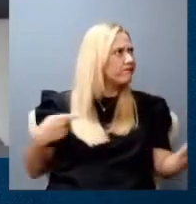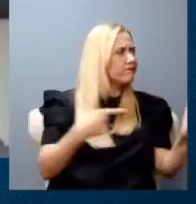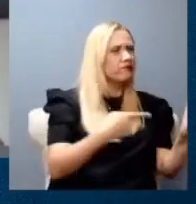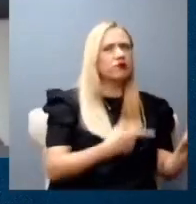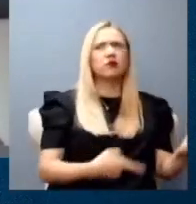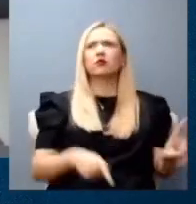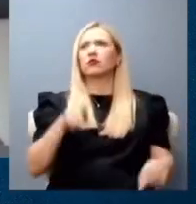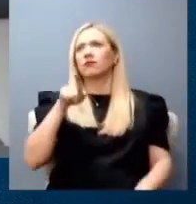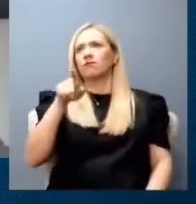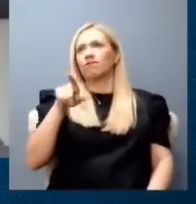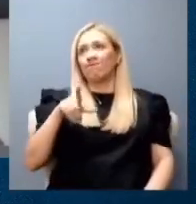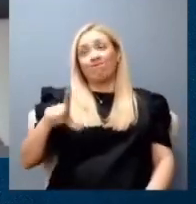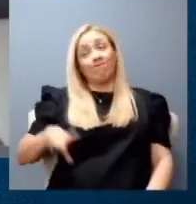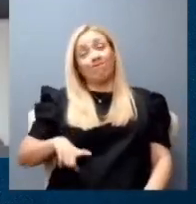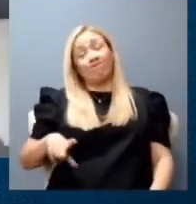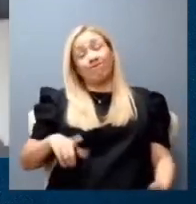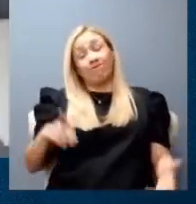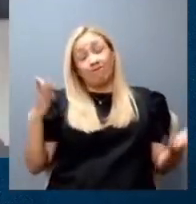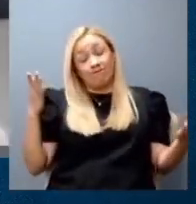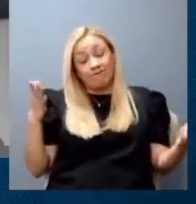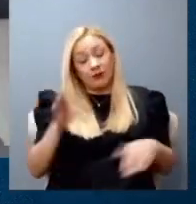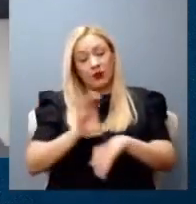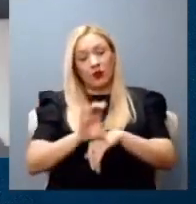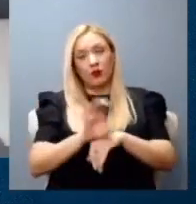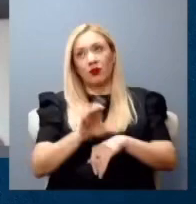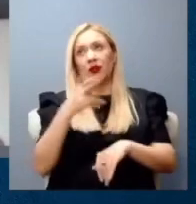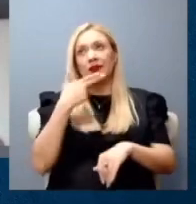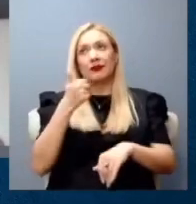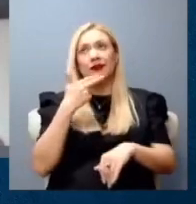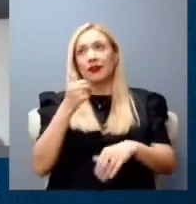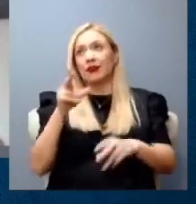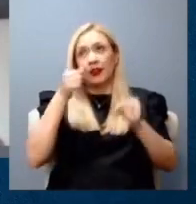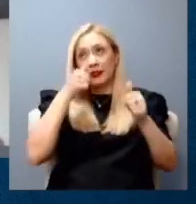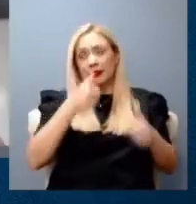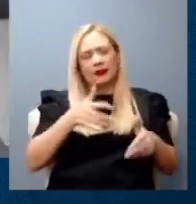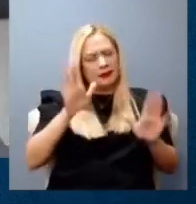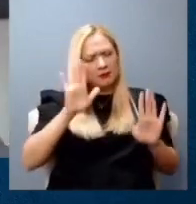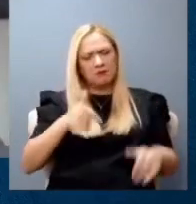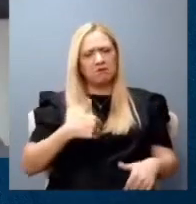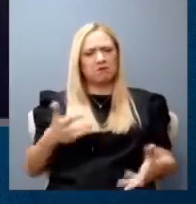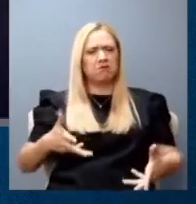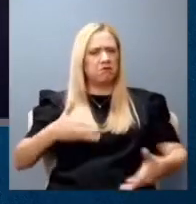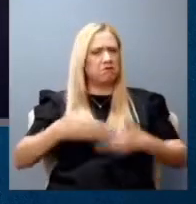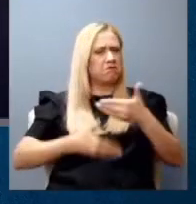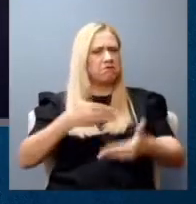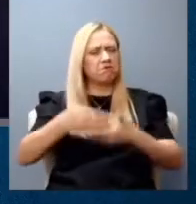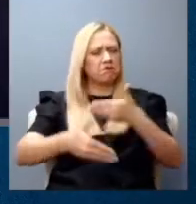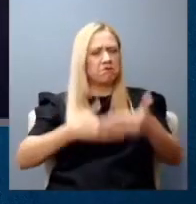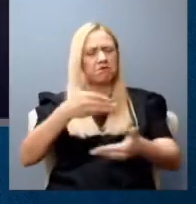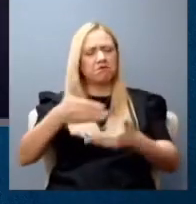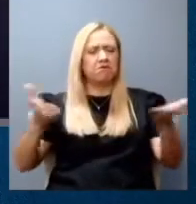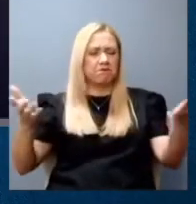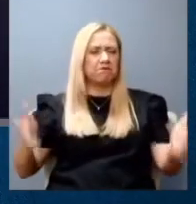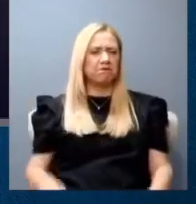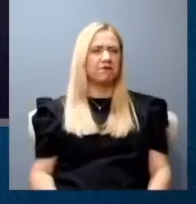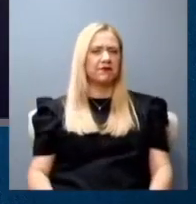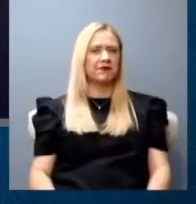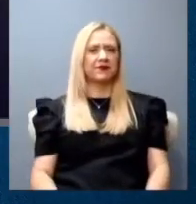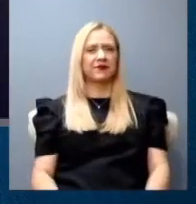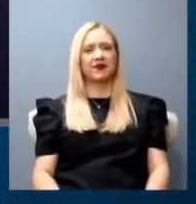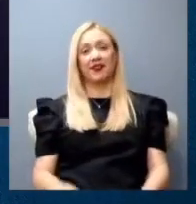del Estado colombiano, en fin, por el contexto político, pero pues vamos avanzando. Pues muchas gracias por